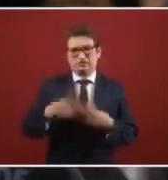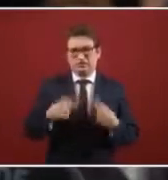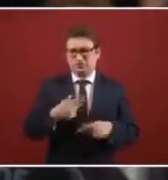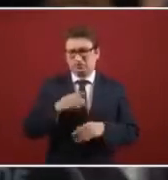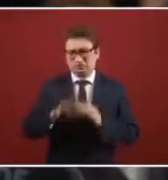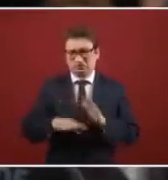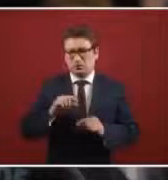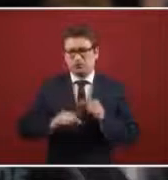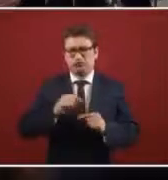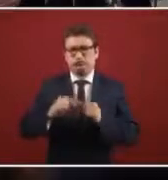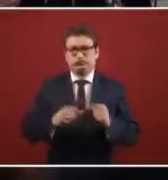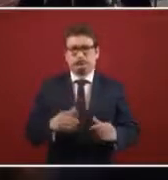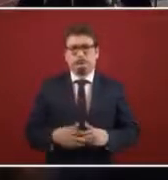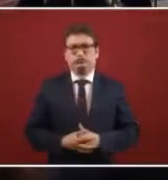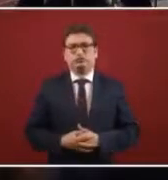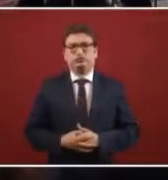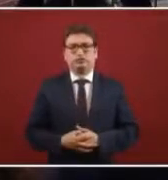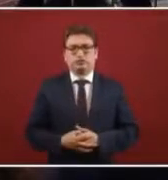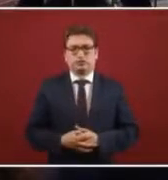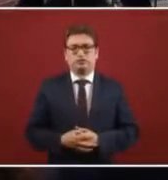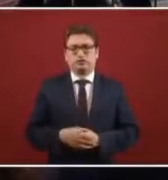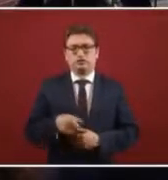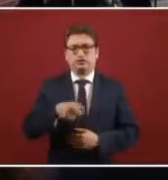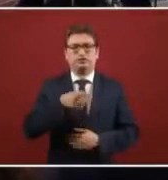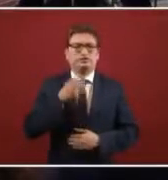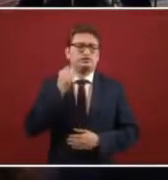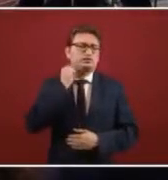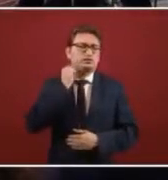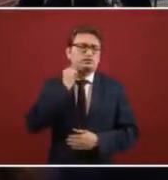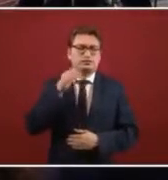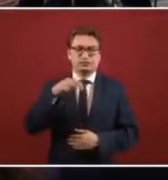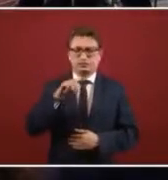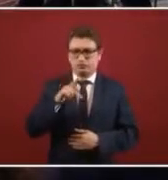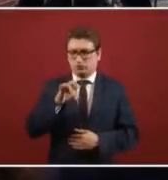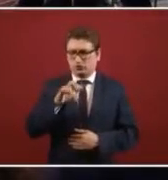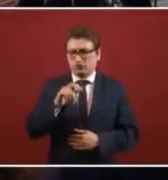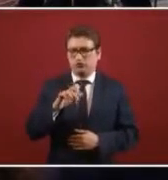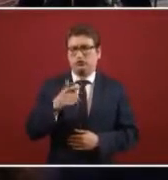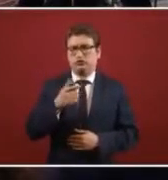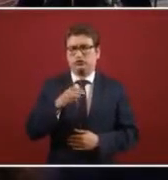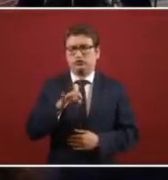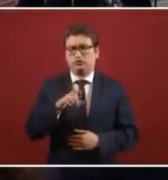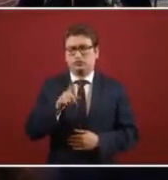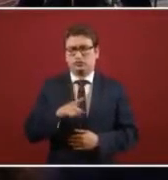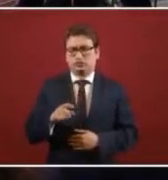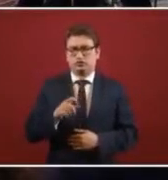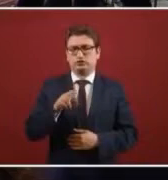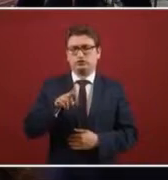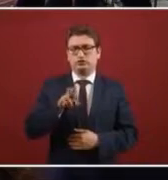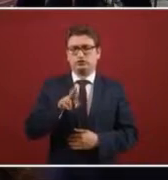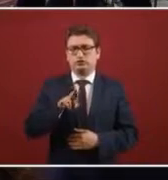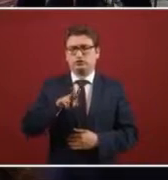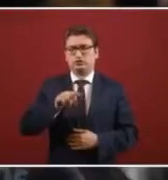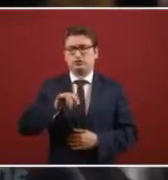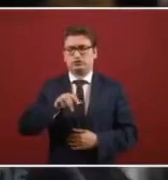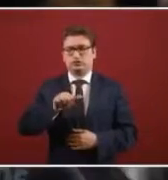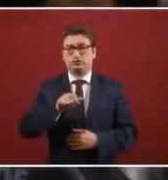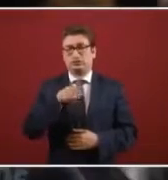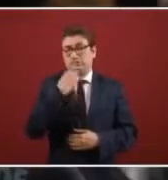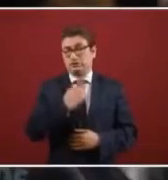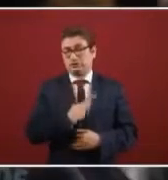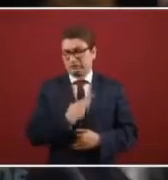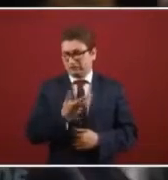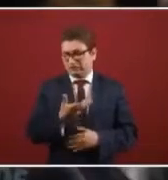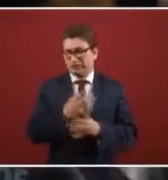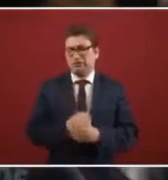the gradual? extermination has El been done? senador The Napoleón senator, Gómez Urrutia, Napoleon pues, a Rutia, mí me ha dicho que has told ya me existen